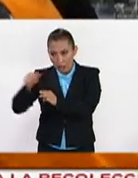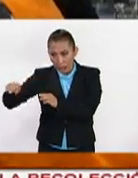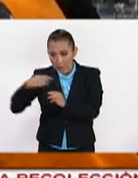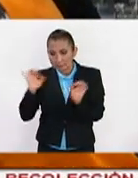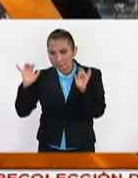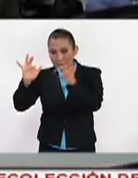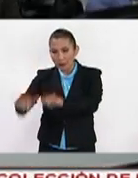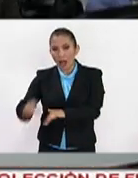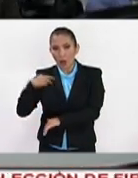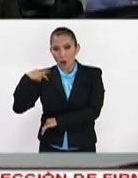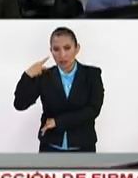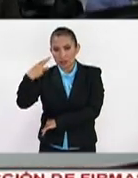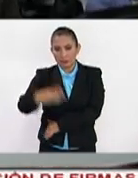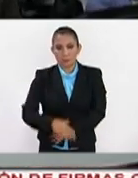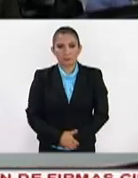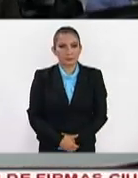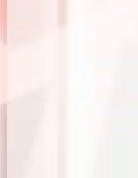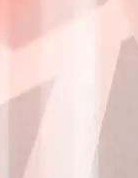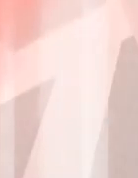que se celebran en Washington.